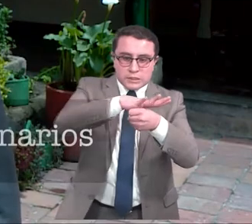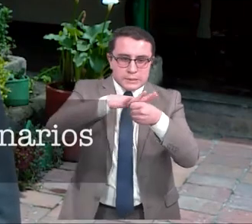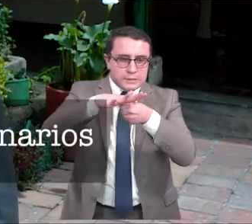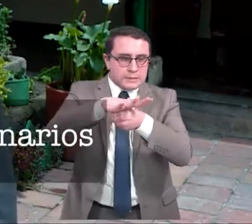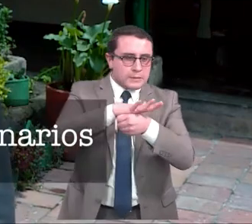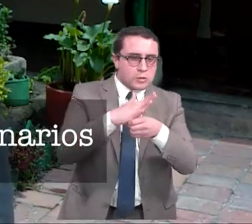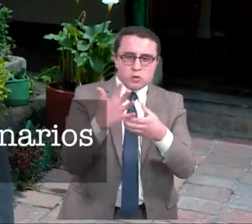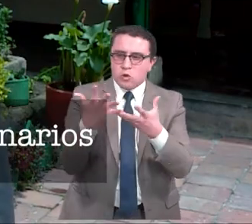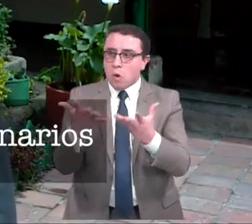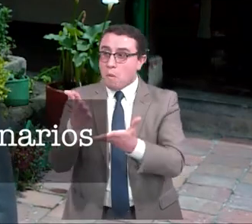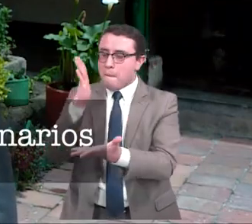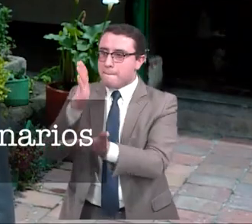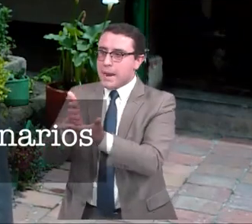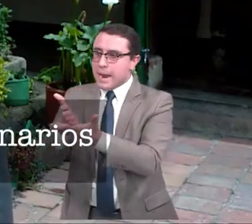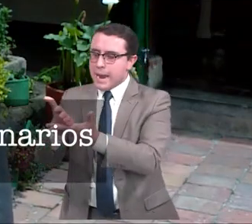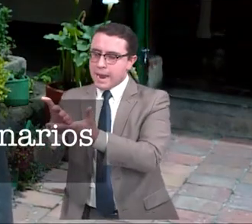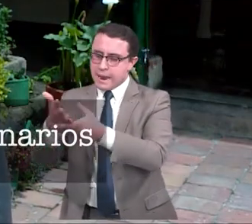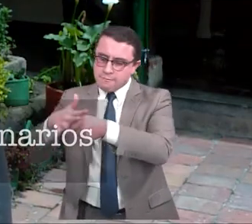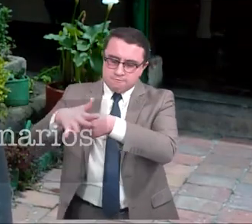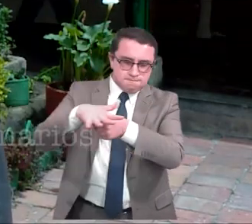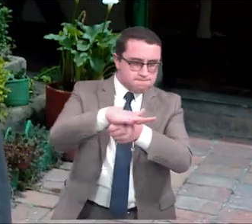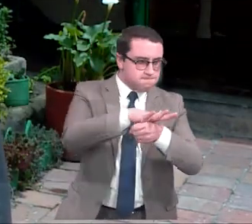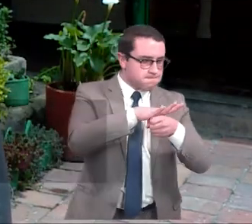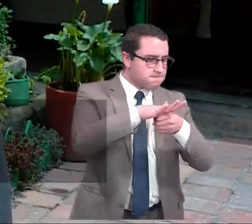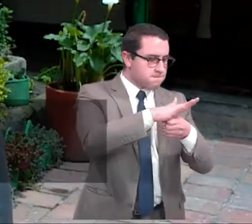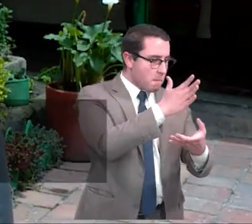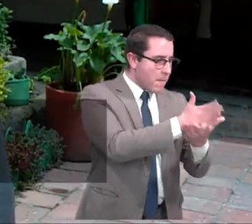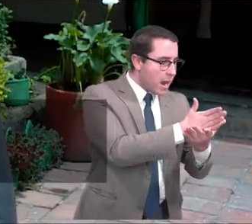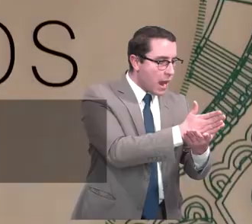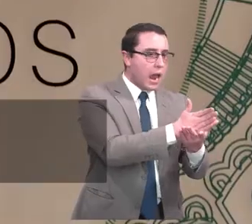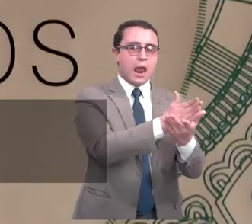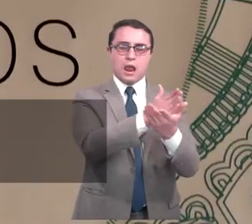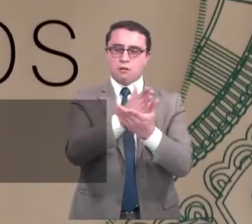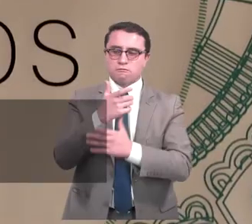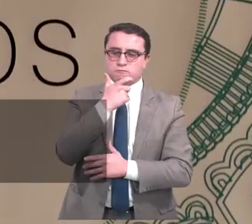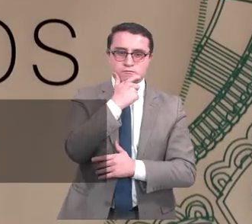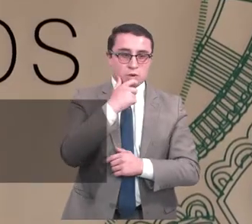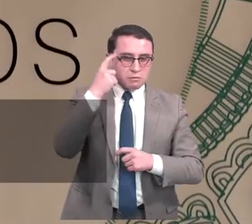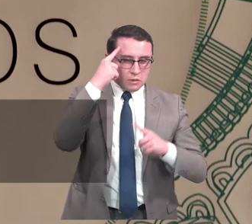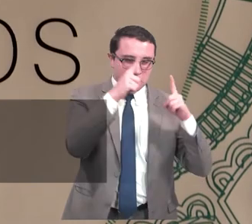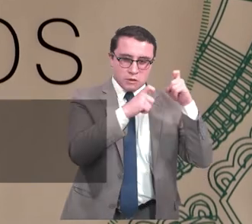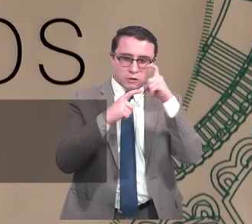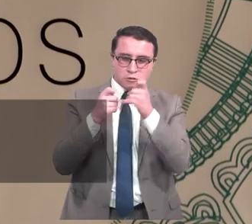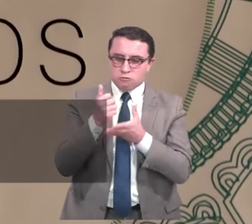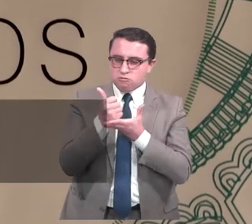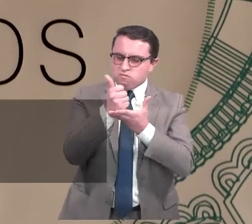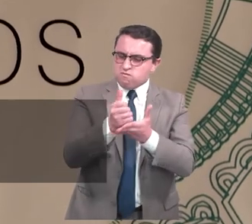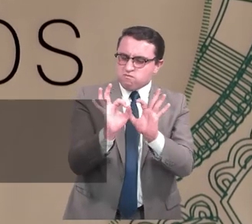situaciones que puedan tener los funcionarios frente al cargo que desempeñan.